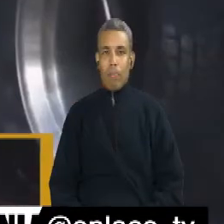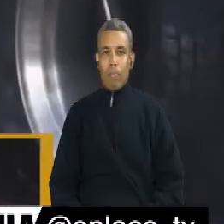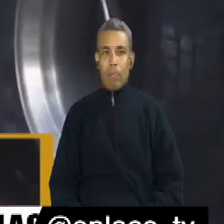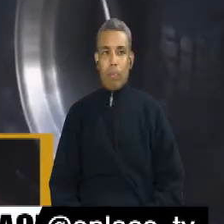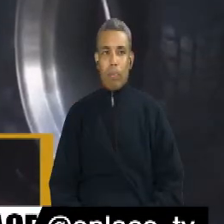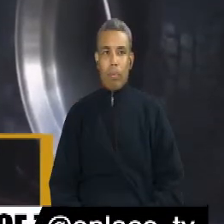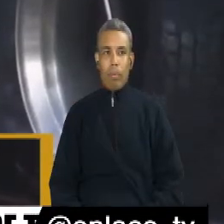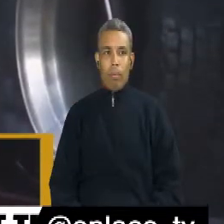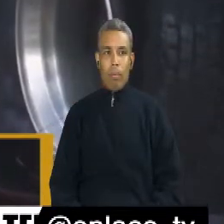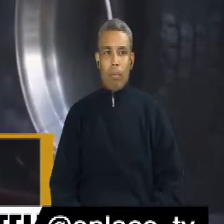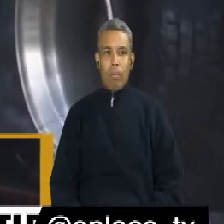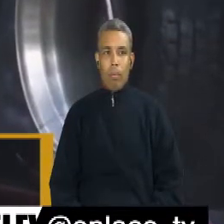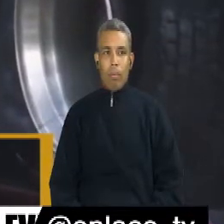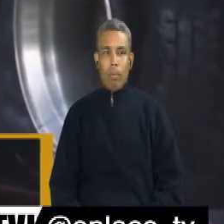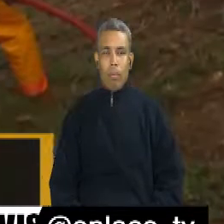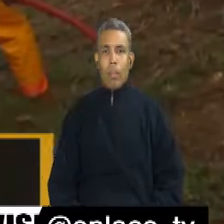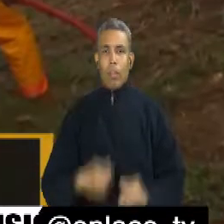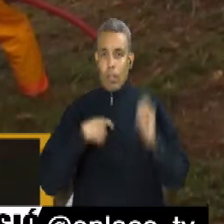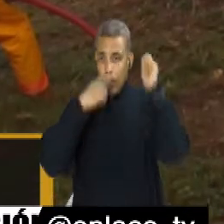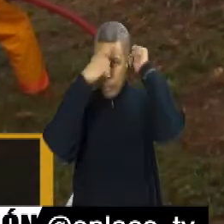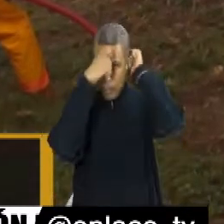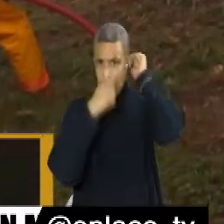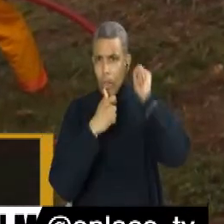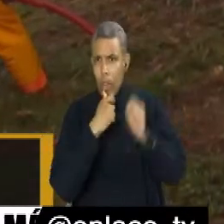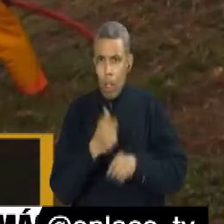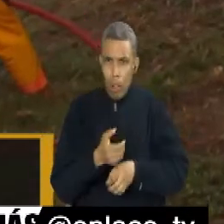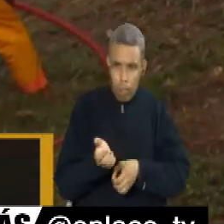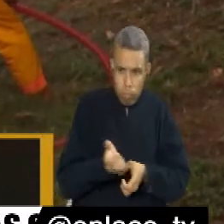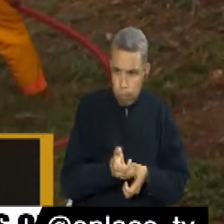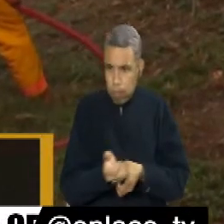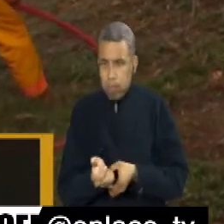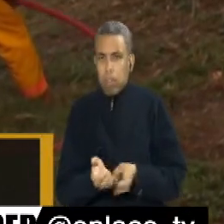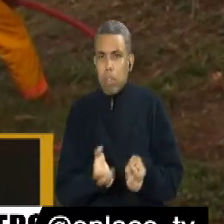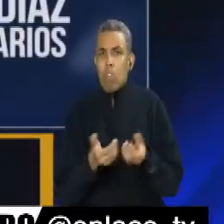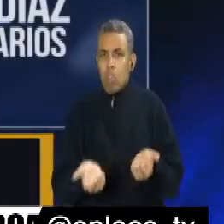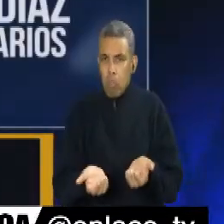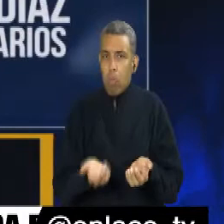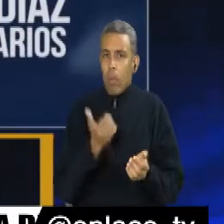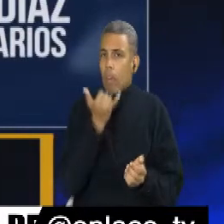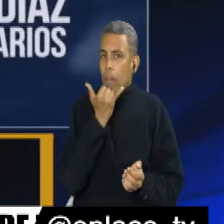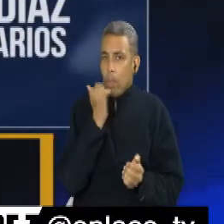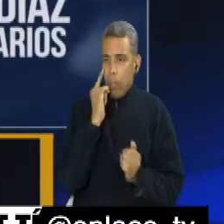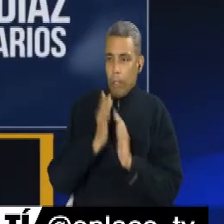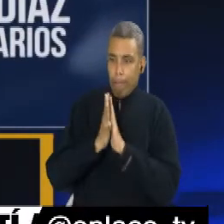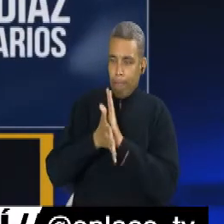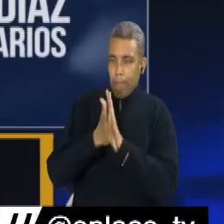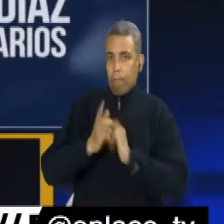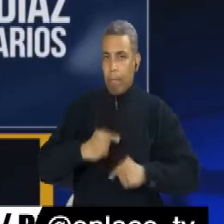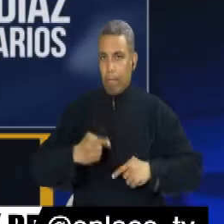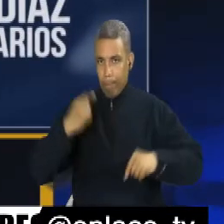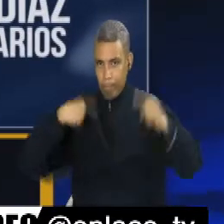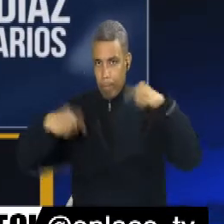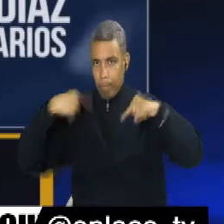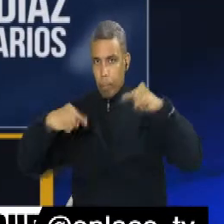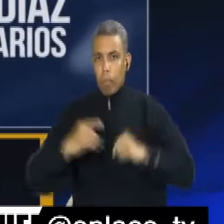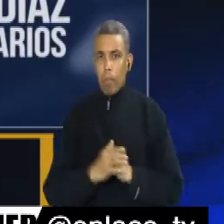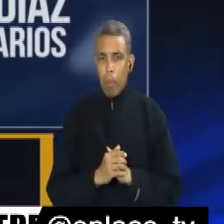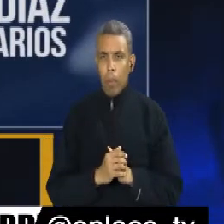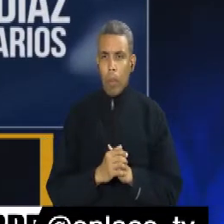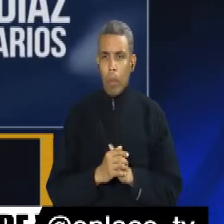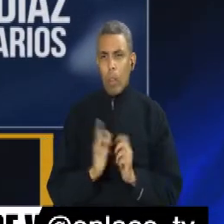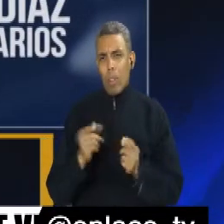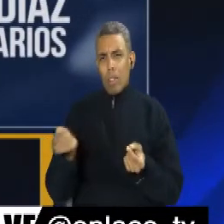El comandante de bomberos de Barranca Bermeja, capitán Alexander Díaz, ha resumido así estos hechos. Un incendio cerca de la Unipac de un